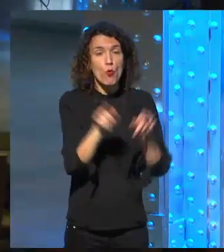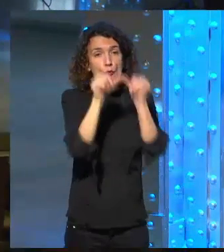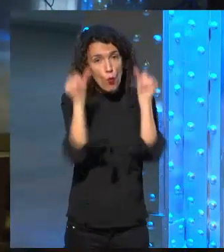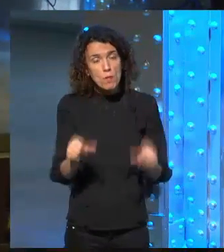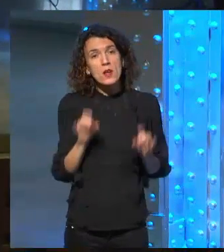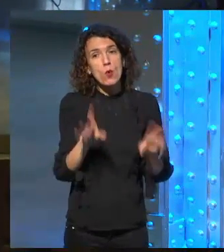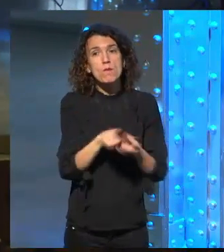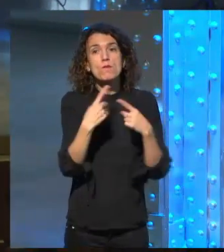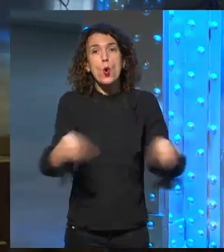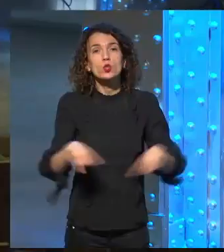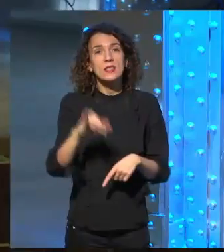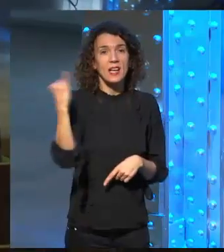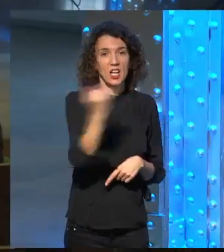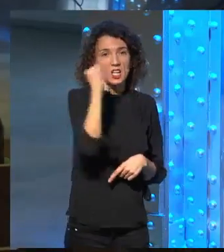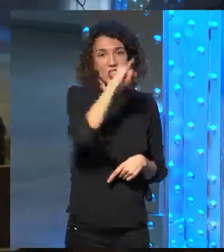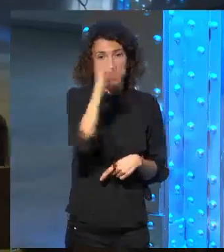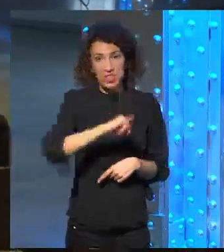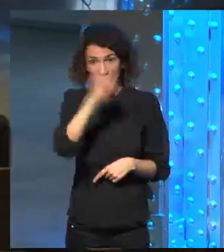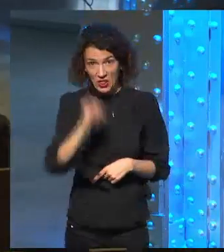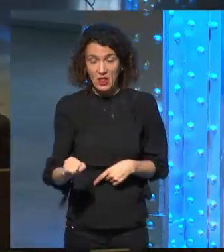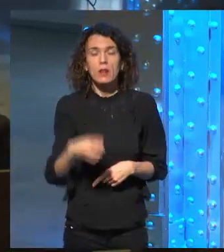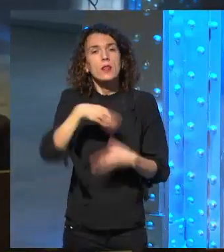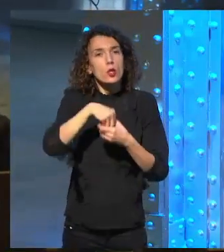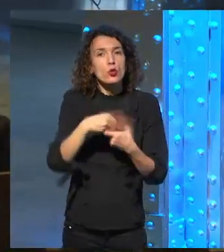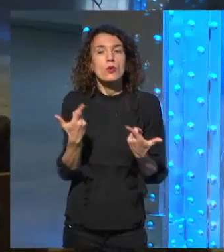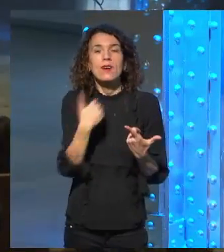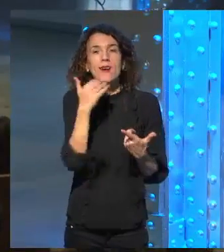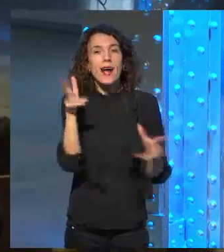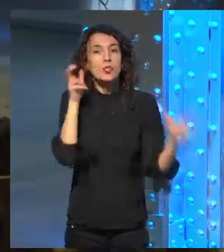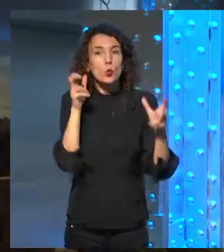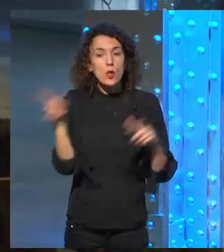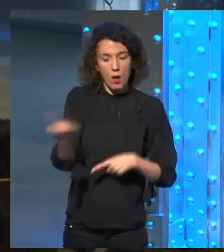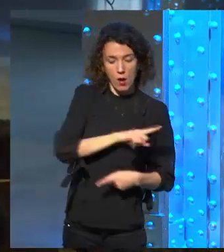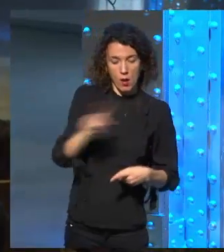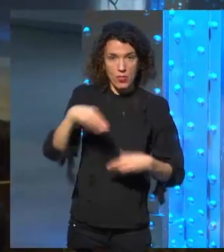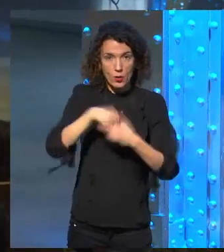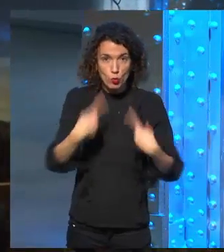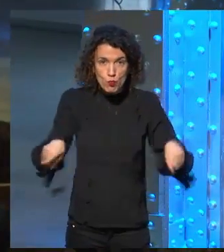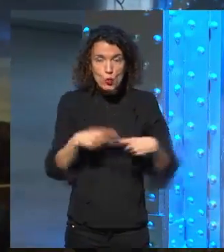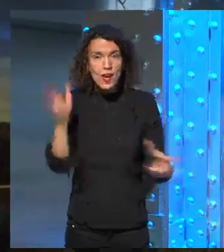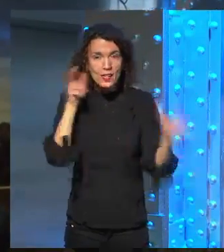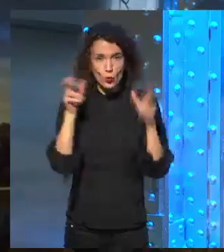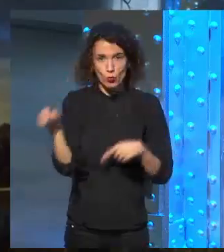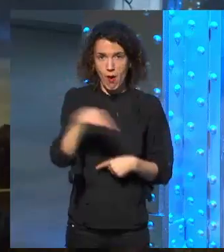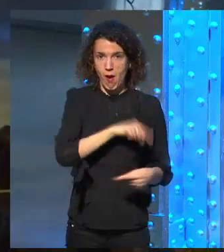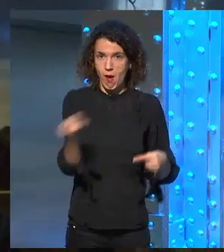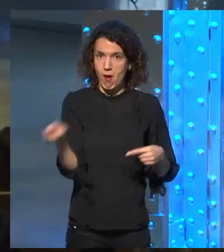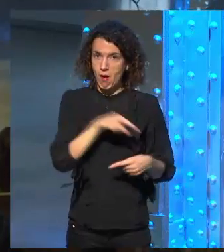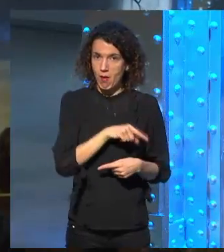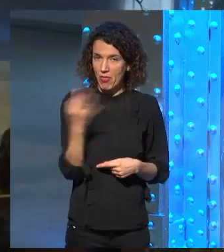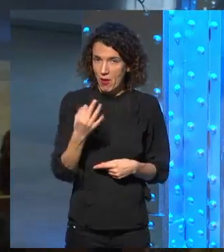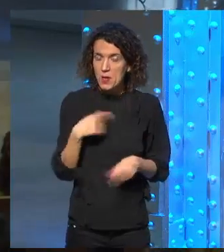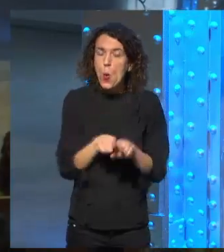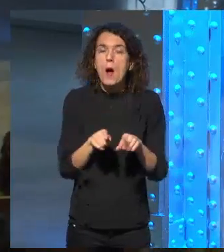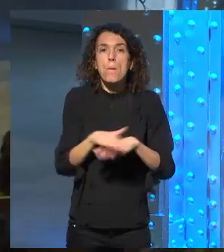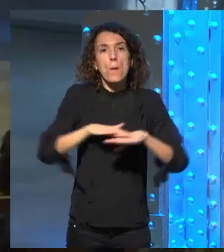que en la música de jazz una parte fundamental es el escuchar al otro, ¿no? Es decir, al tener